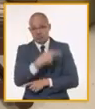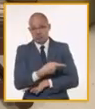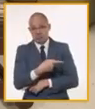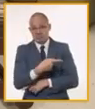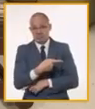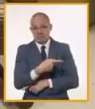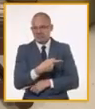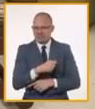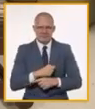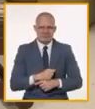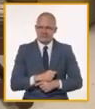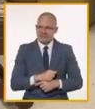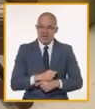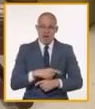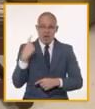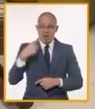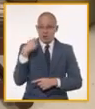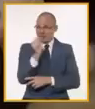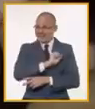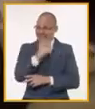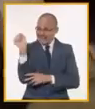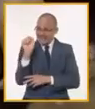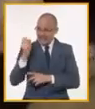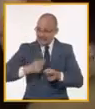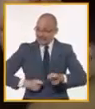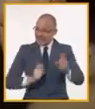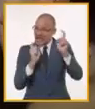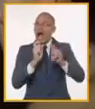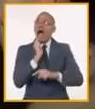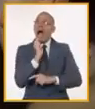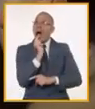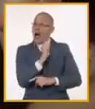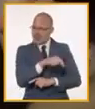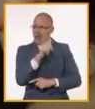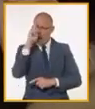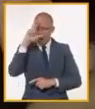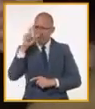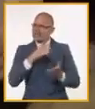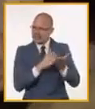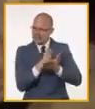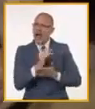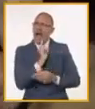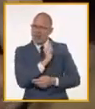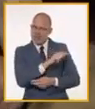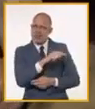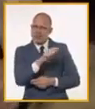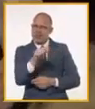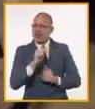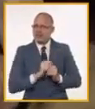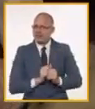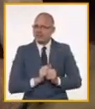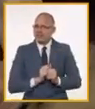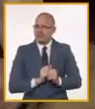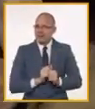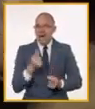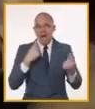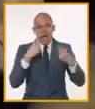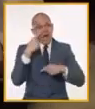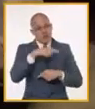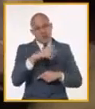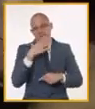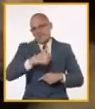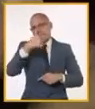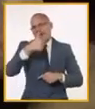quedaron hospitales. En todos esos lugares quedaron hospitales. Algunos ya hoy y se han hecho mejores y